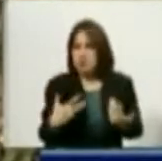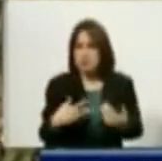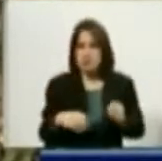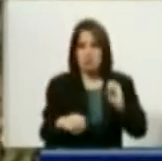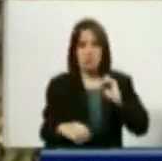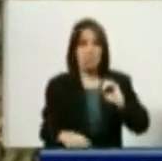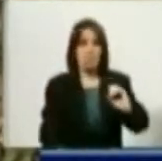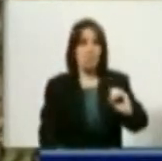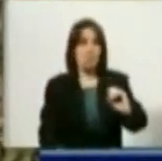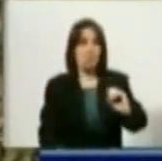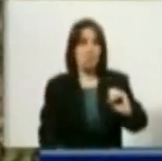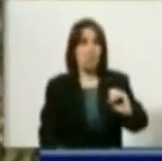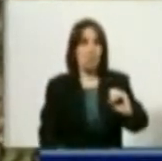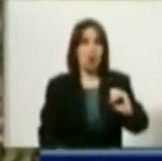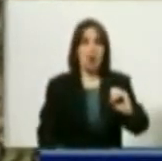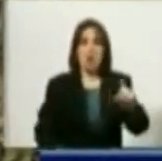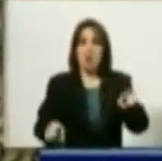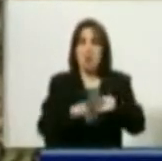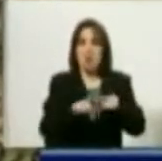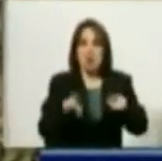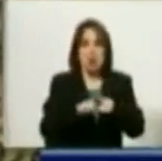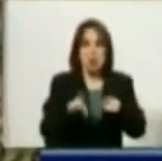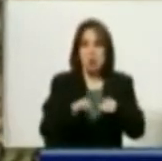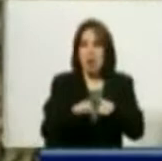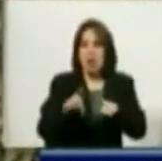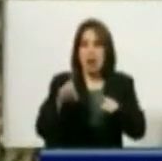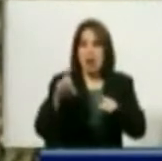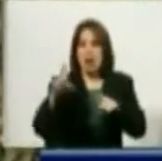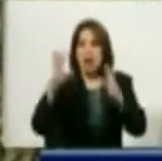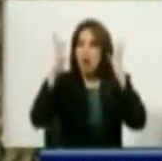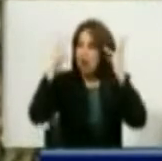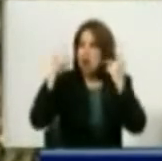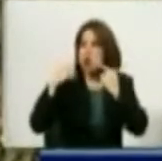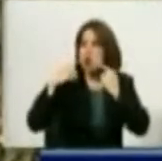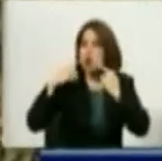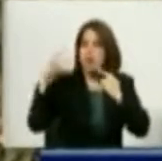como el Caracas o Magallanes Cuando juega con la guaira